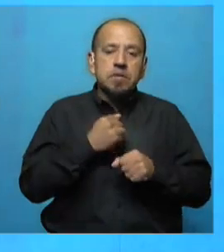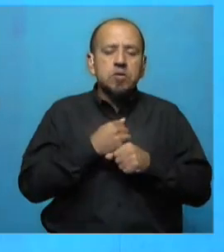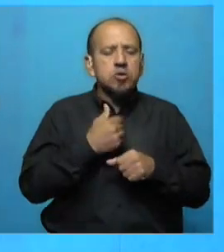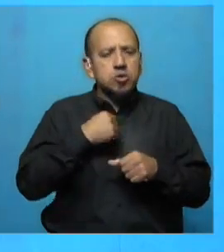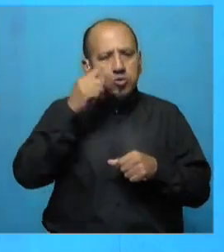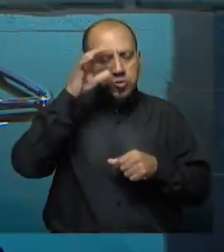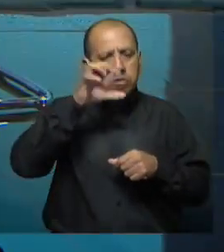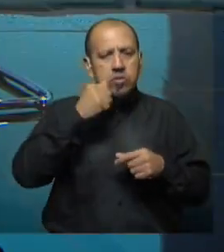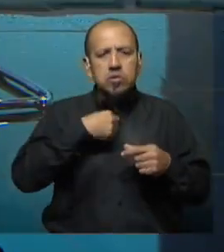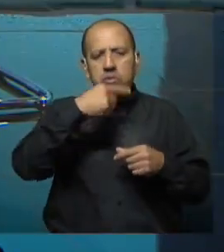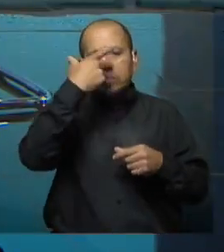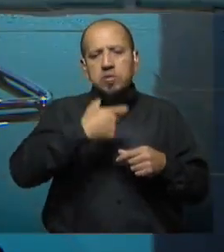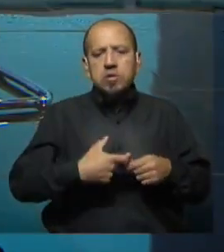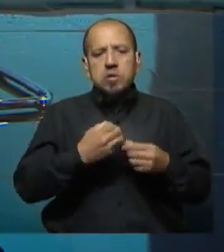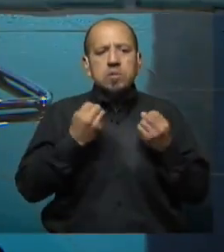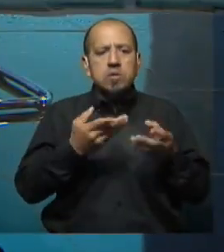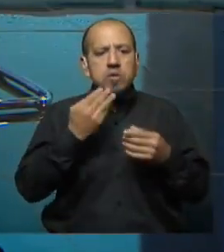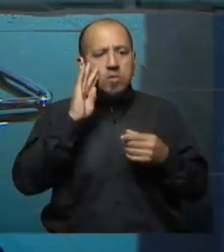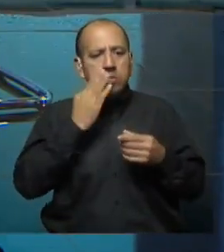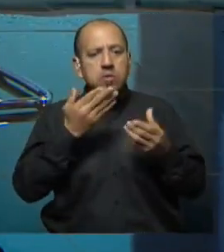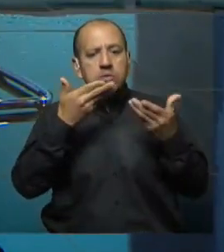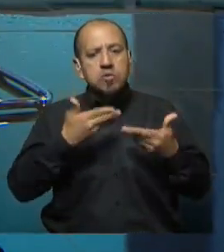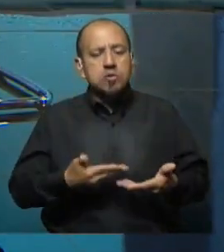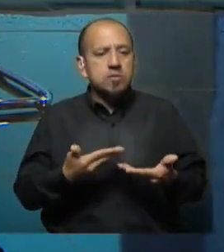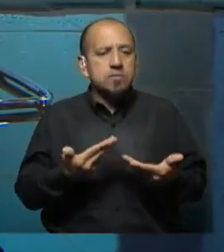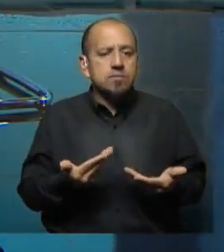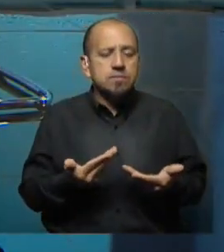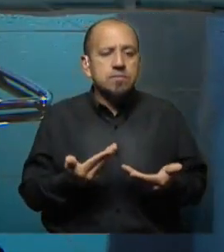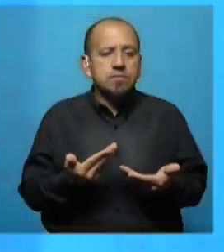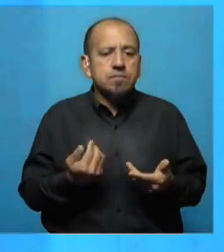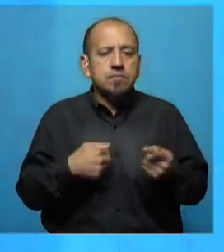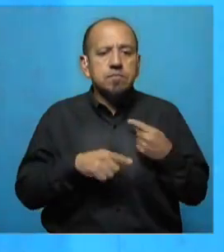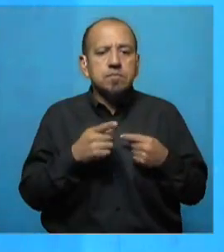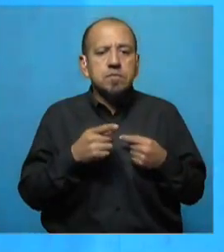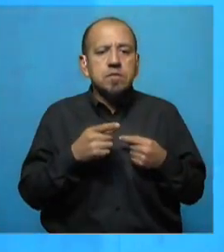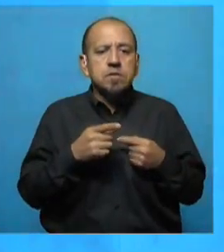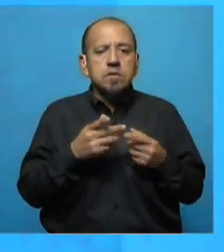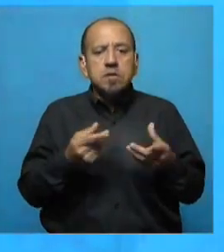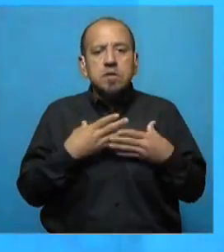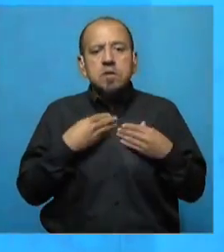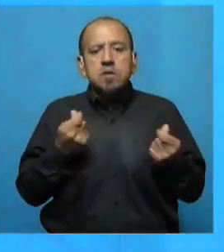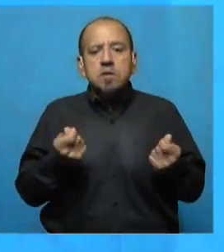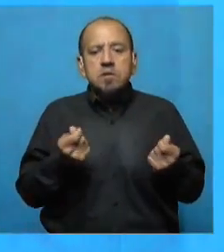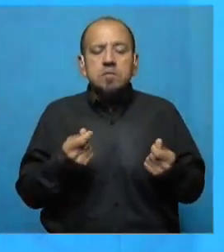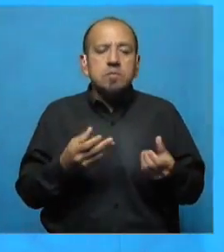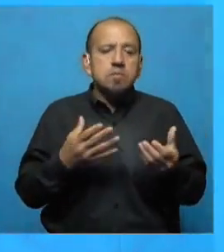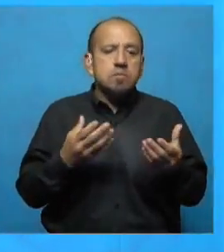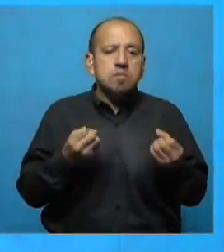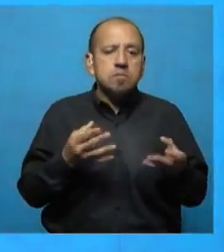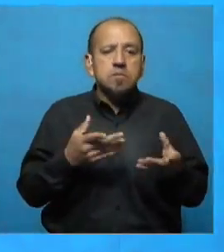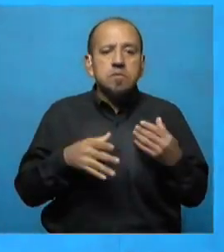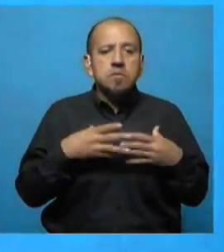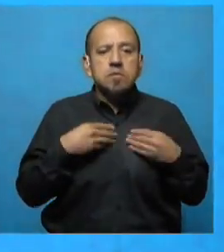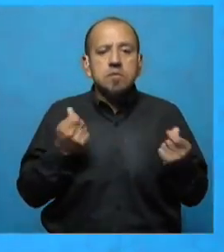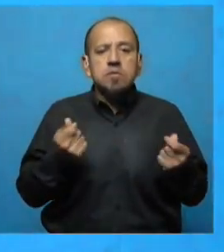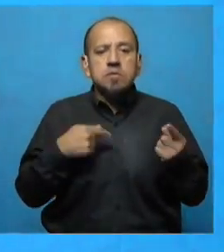que no es personal por qué no me conocen este es o sea el sentimiento ese que tienen es ficticio porque es un sentimiento